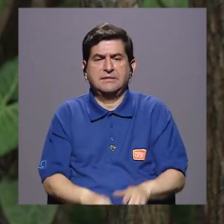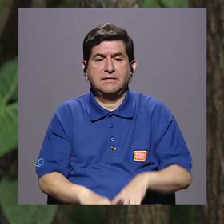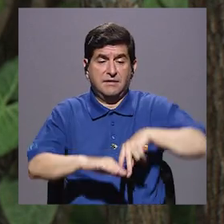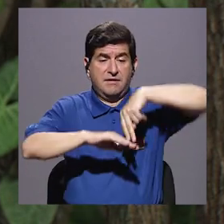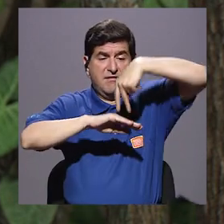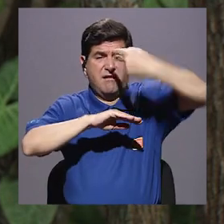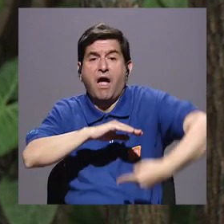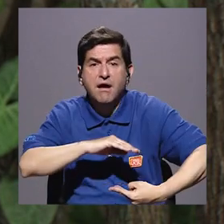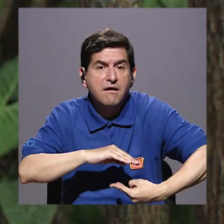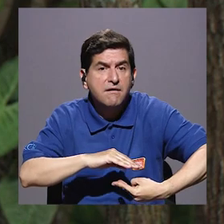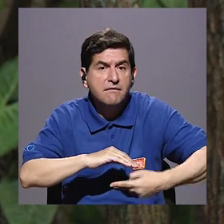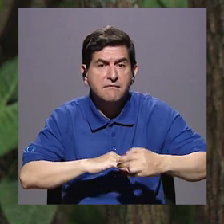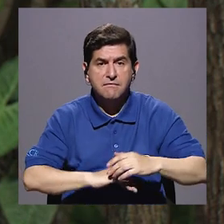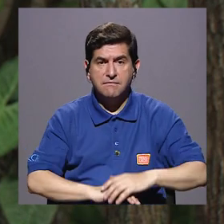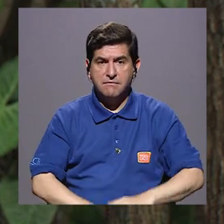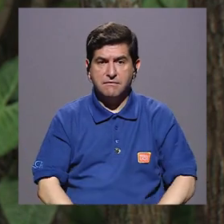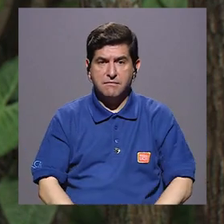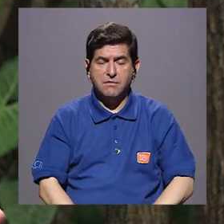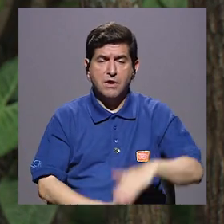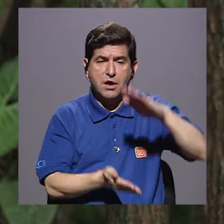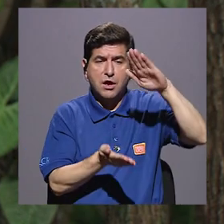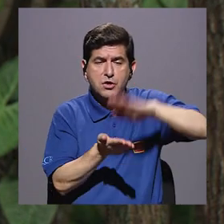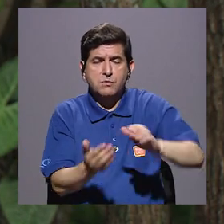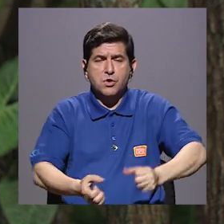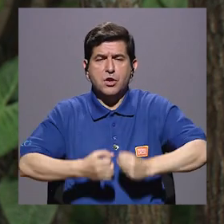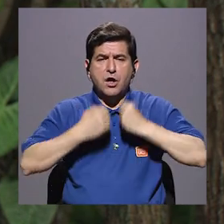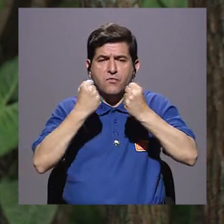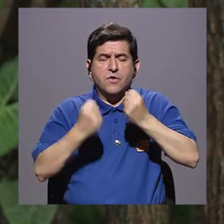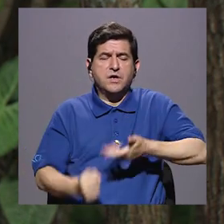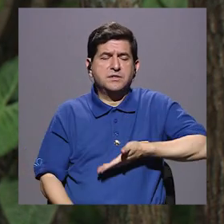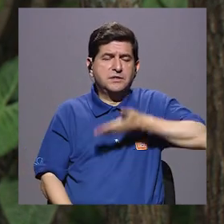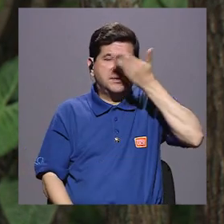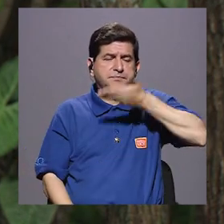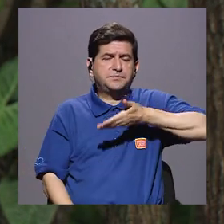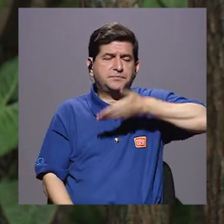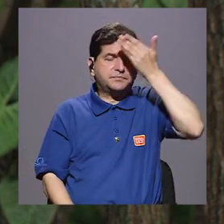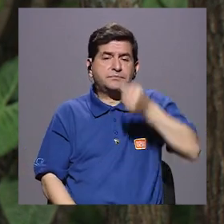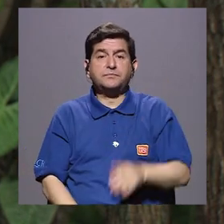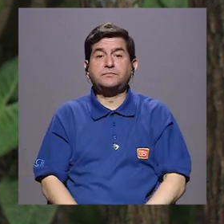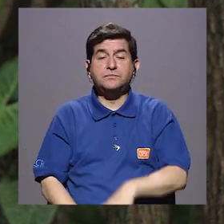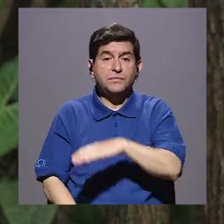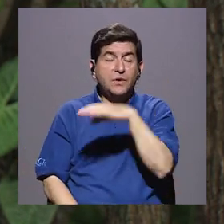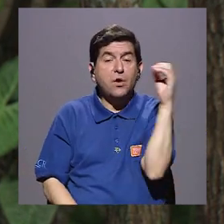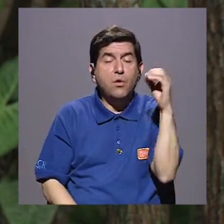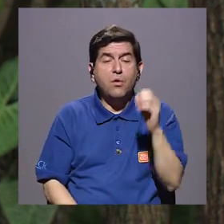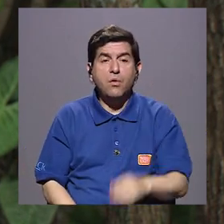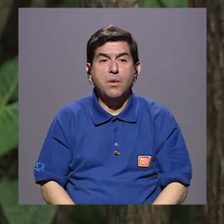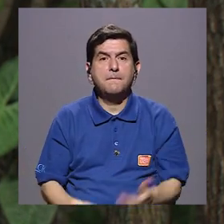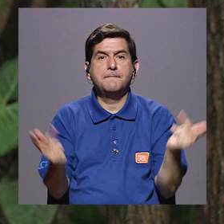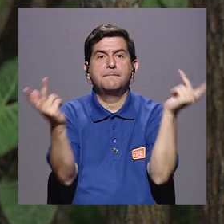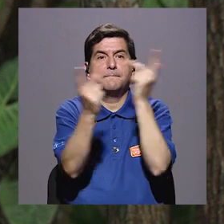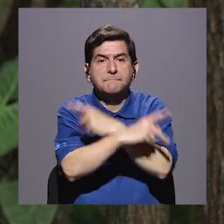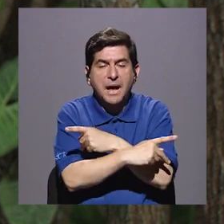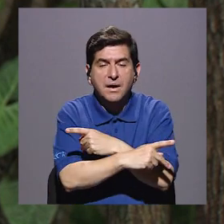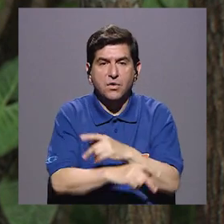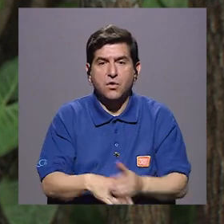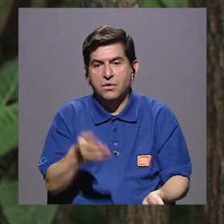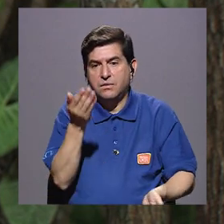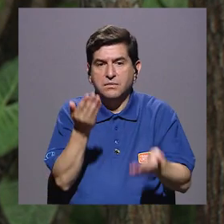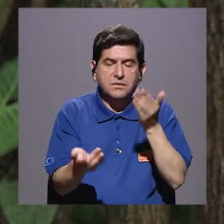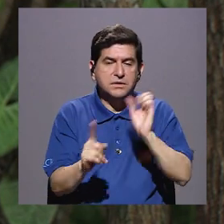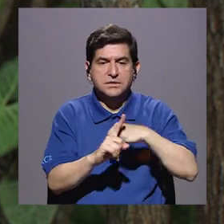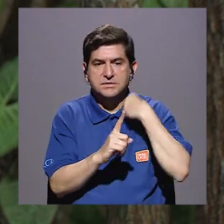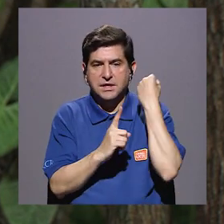ejemplo, a caídas, a disminución de la fuerza para respirar también, o a que nos vaya peor, digamos, con